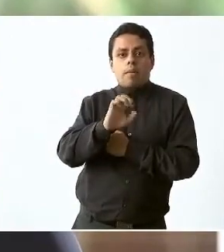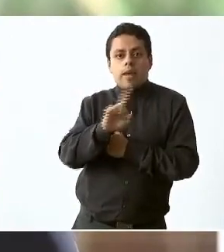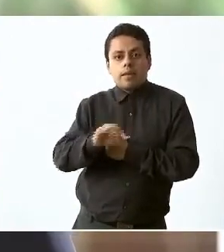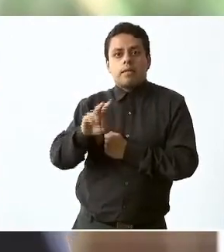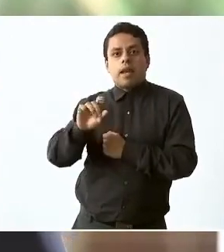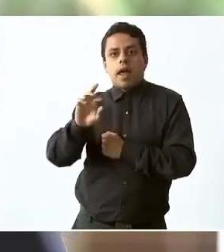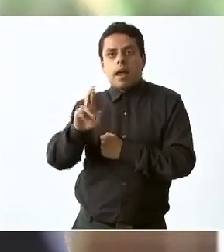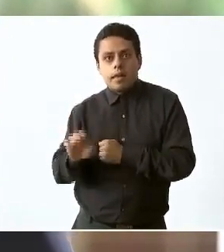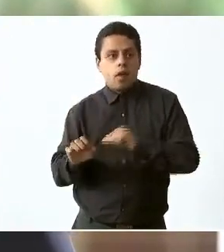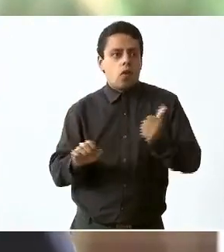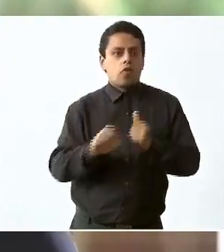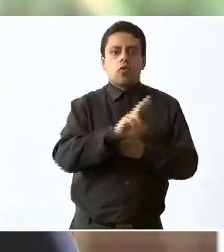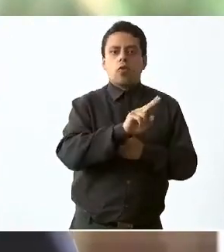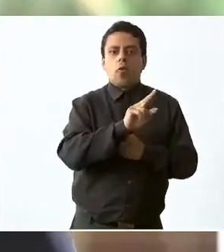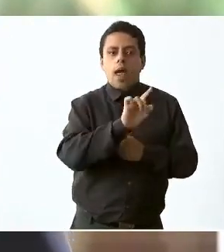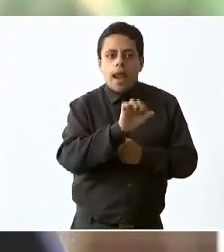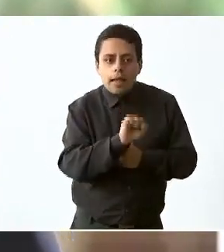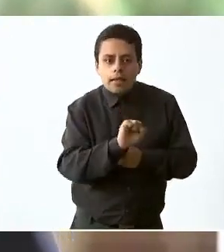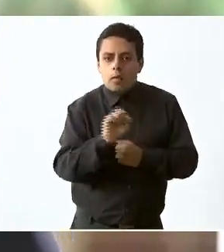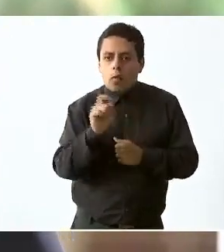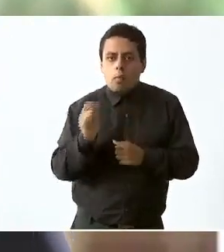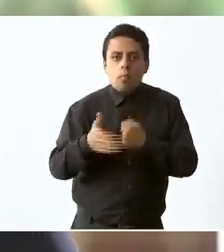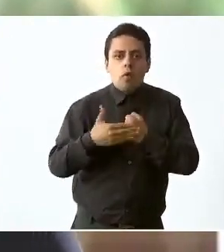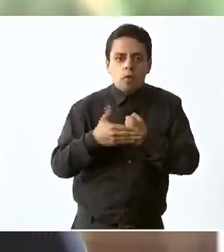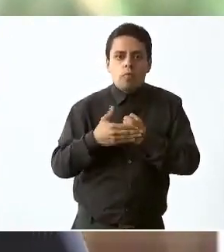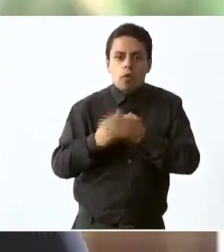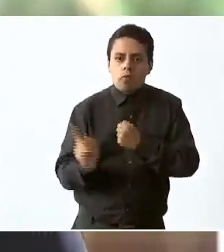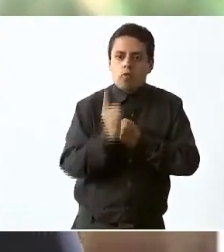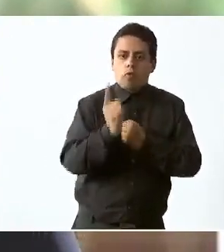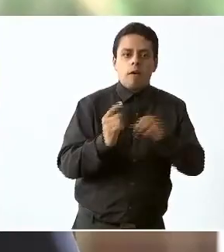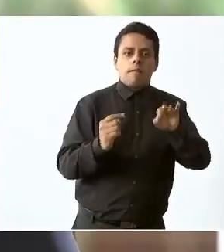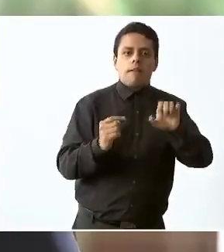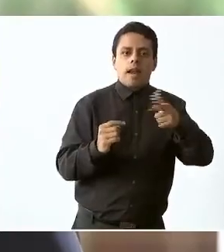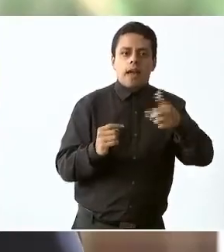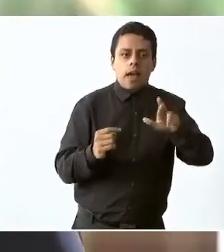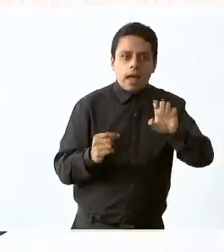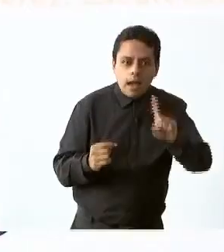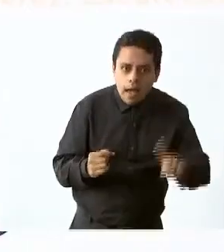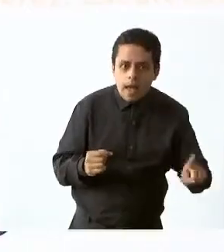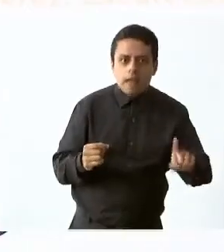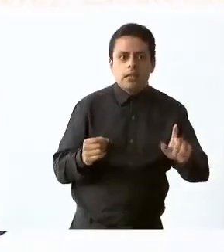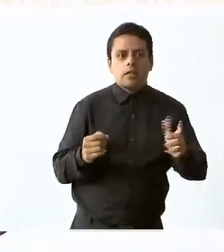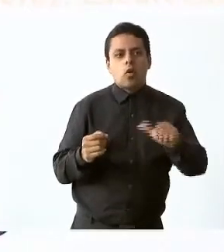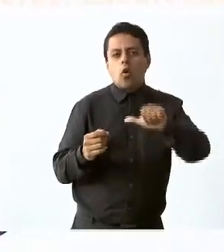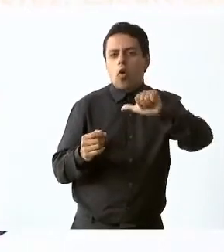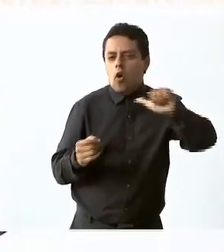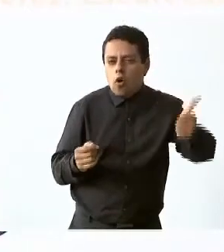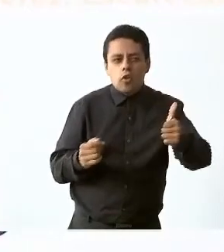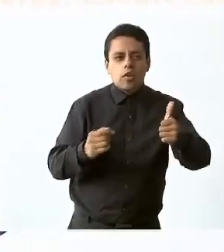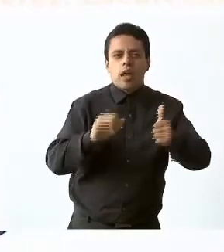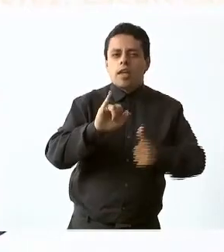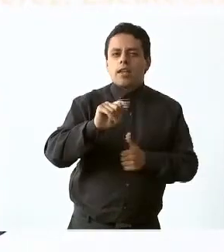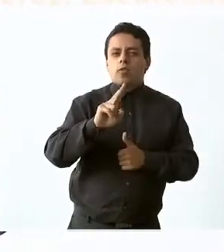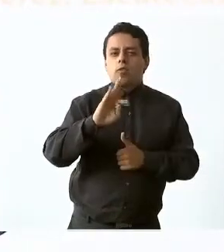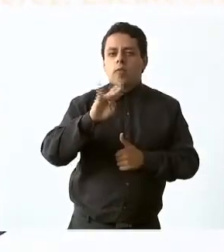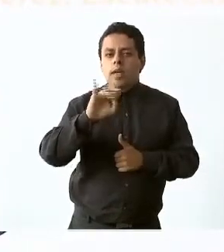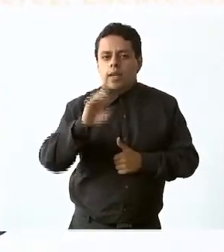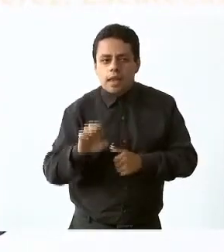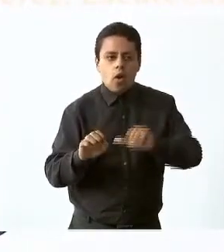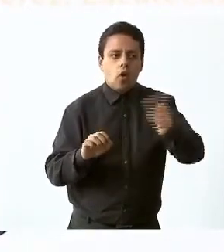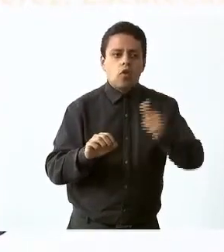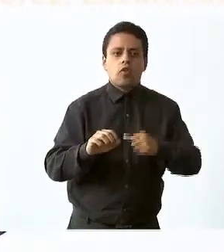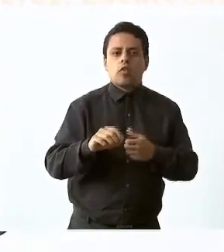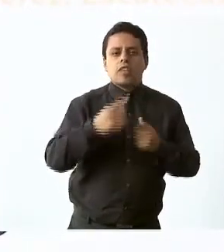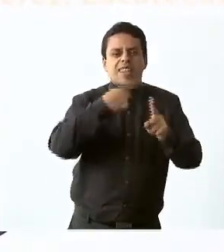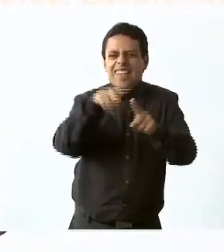Julio o Julia Ruelas, el siguiente Felgueres, la nueva Sor Juana o Graciela Iturbide o la heredera de Elisa Carrillo,